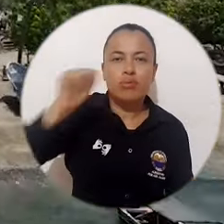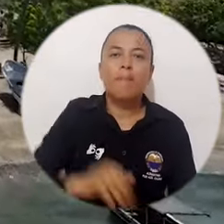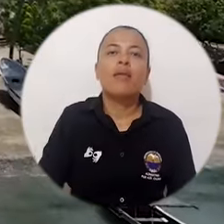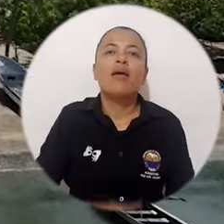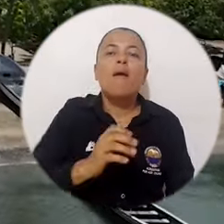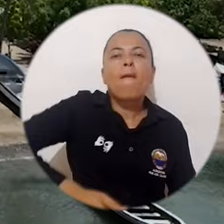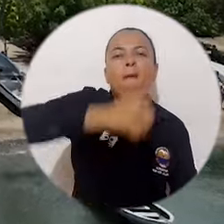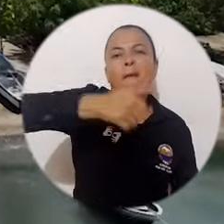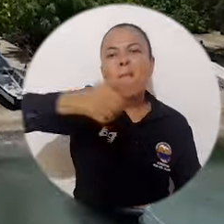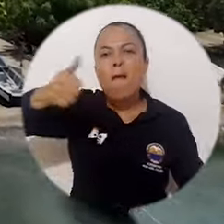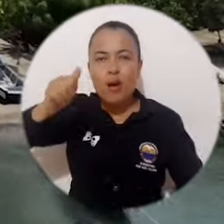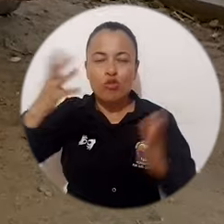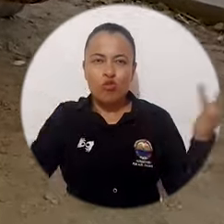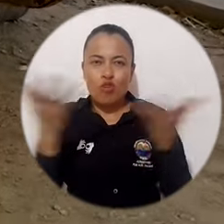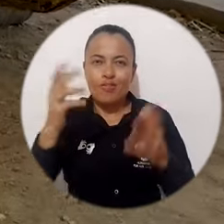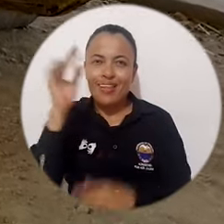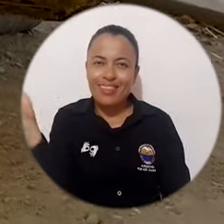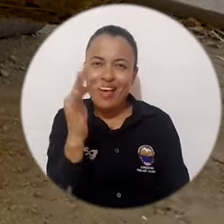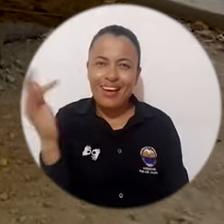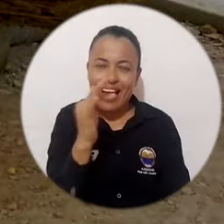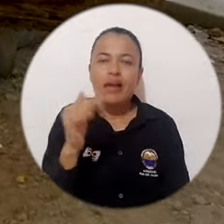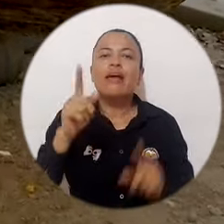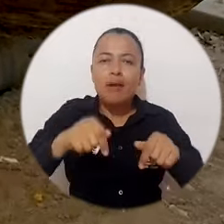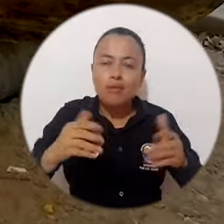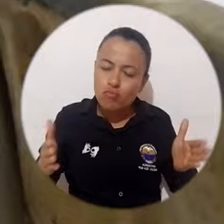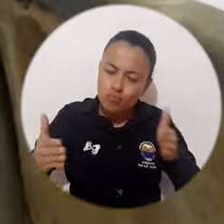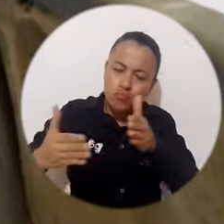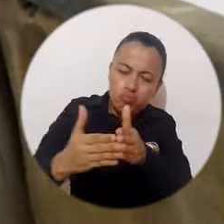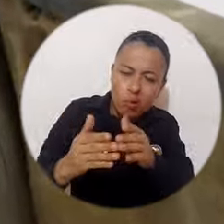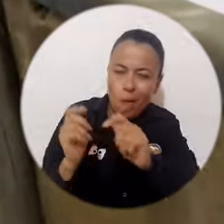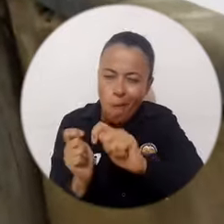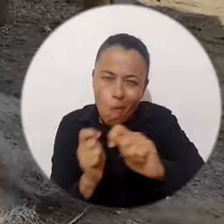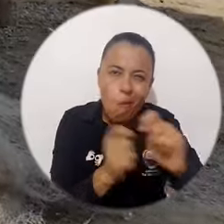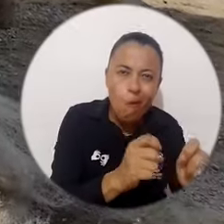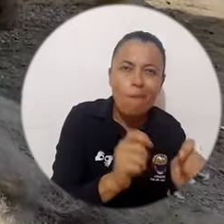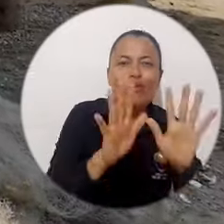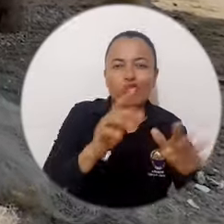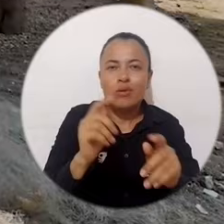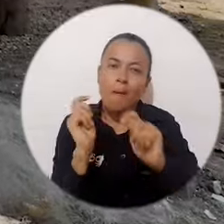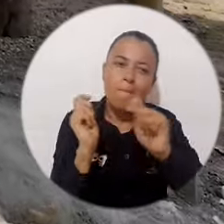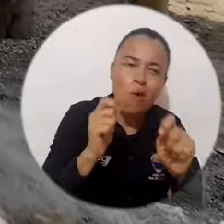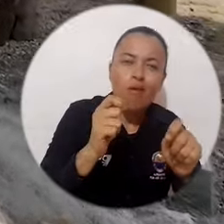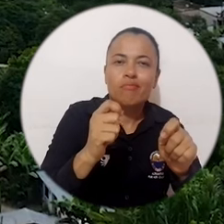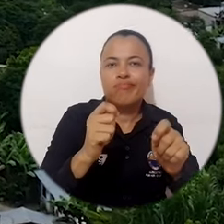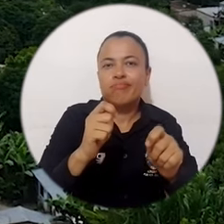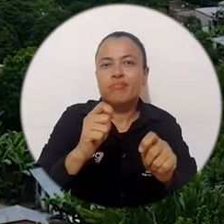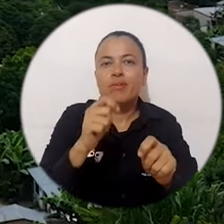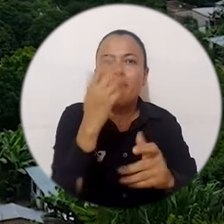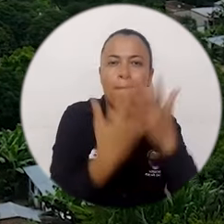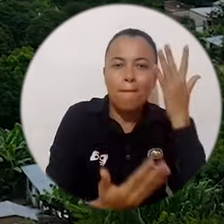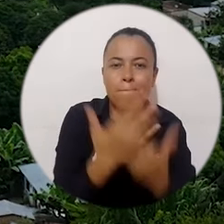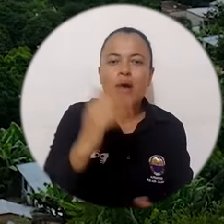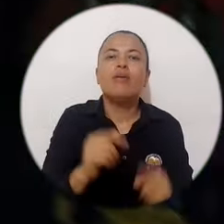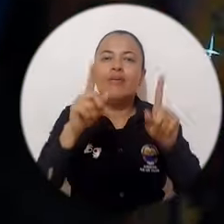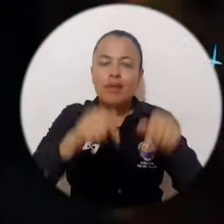Cabildo de Taganga, con la investigación sobre la restauración de las canoas ancestrales para la pesca artesanal, pasando por Atanque